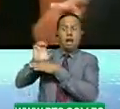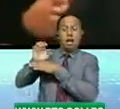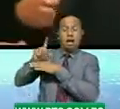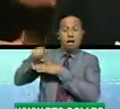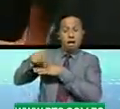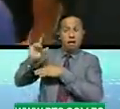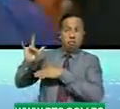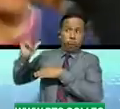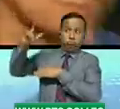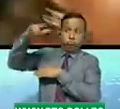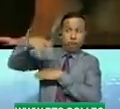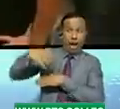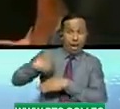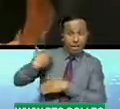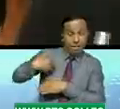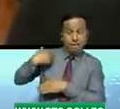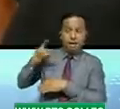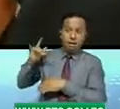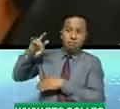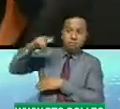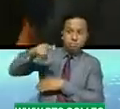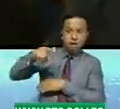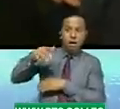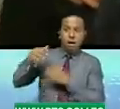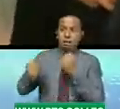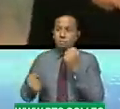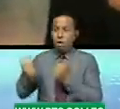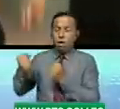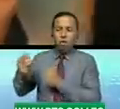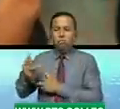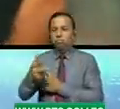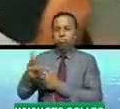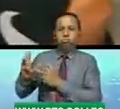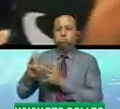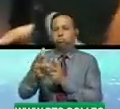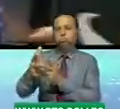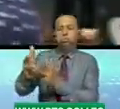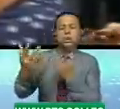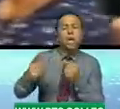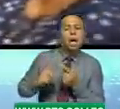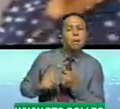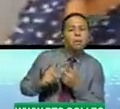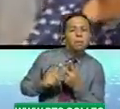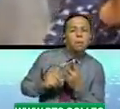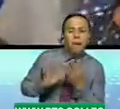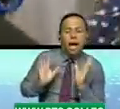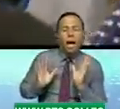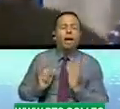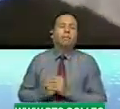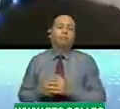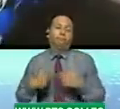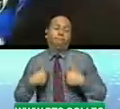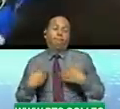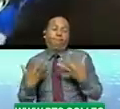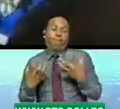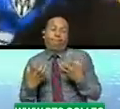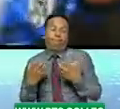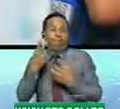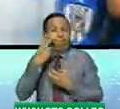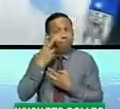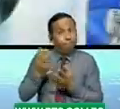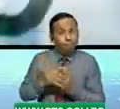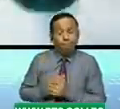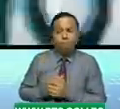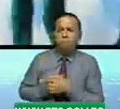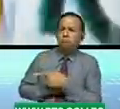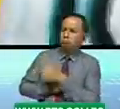esperando ver a alguien más que sea. Pudimos ver a Scaloni, el director técnico, entonces aquí tratando de ver algún jugador. ¿Hasta